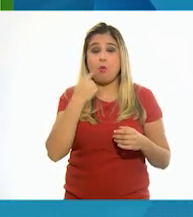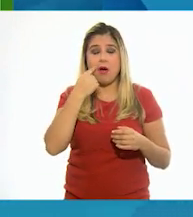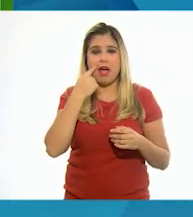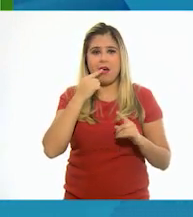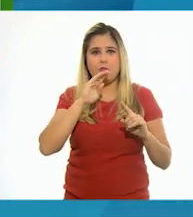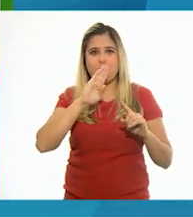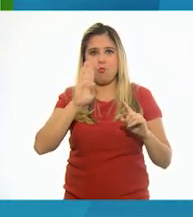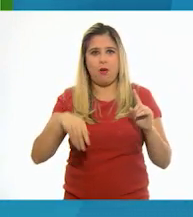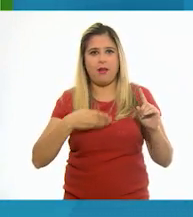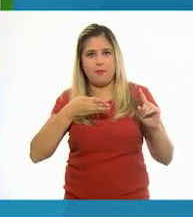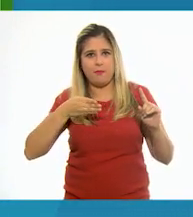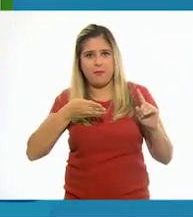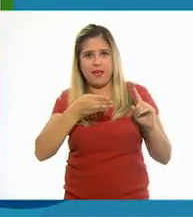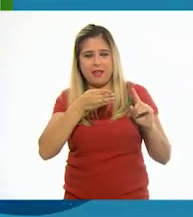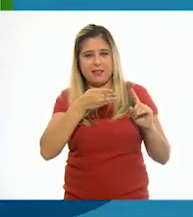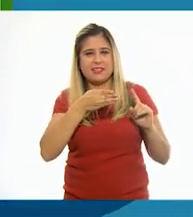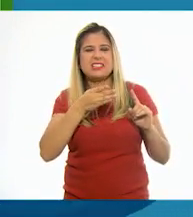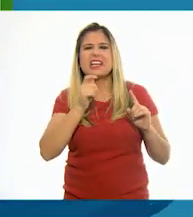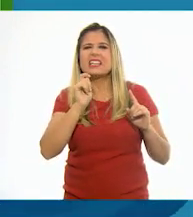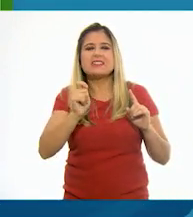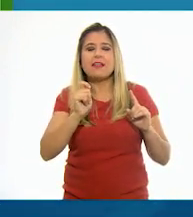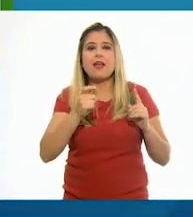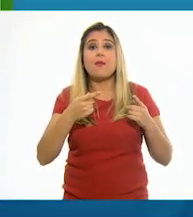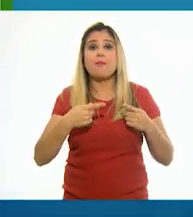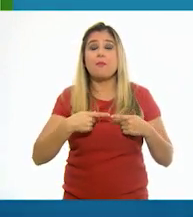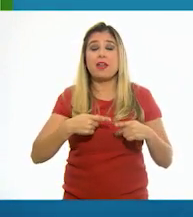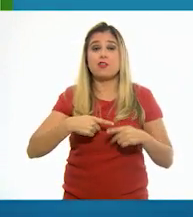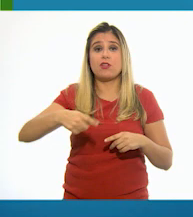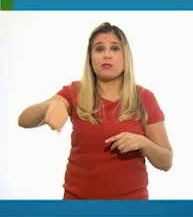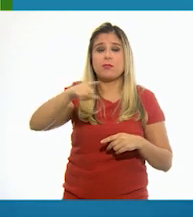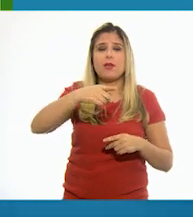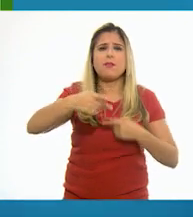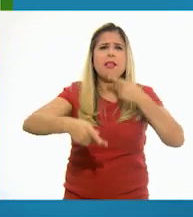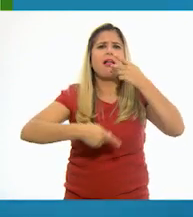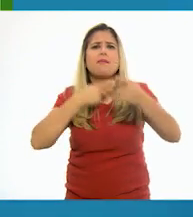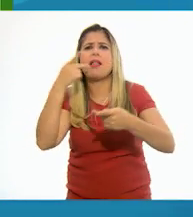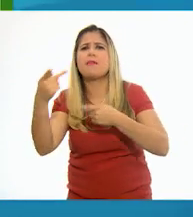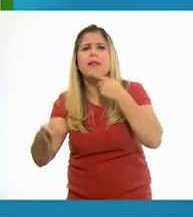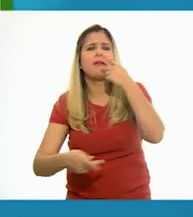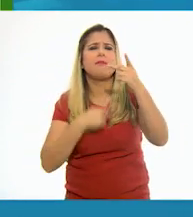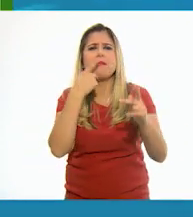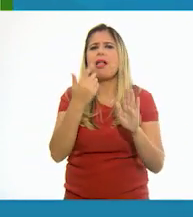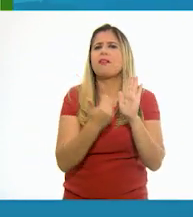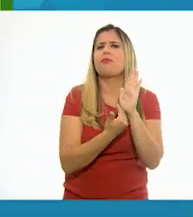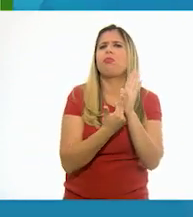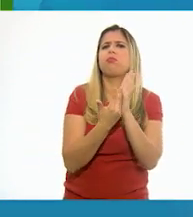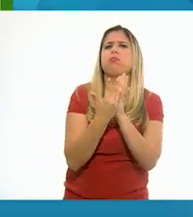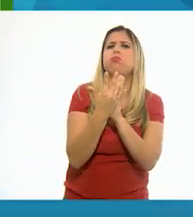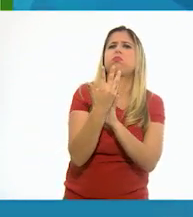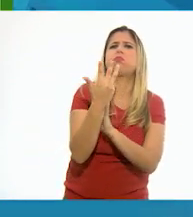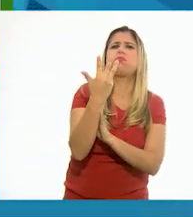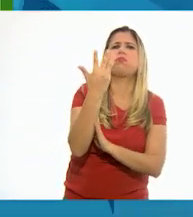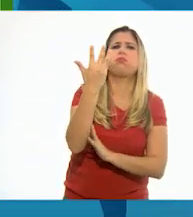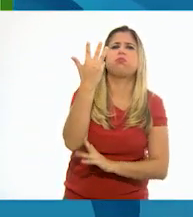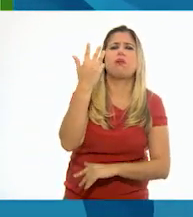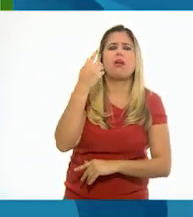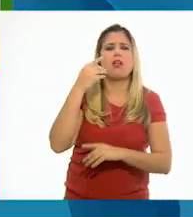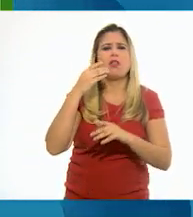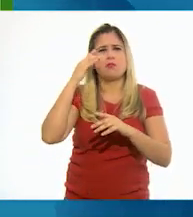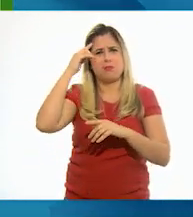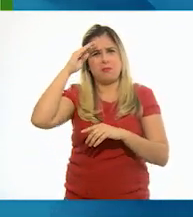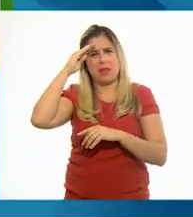pez. Significa que la gente habla exagerado y dicen las cosas sin